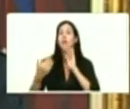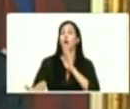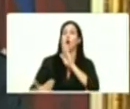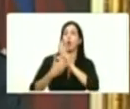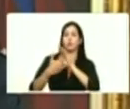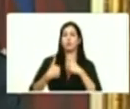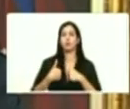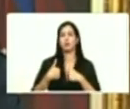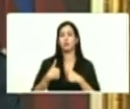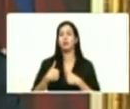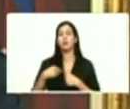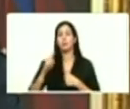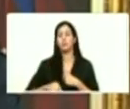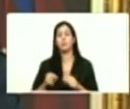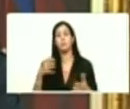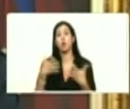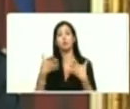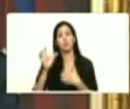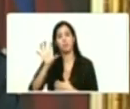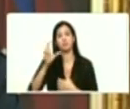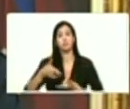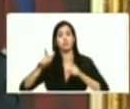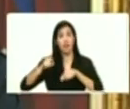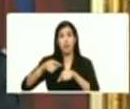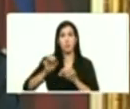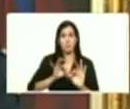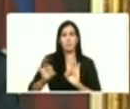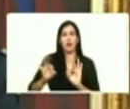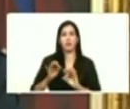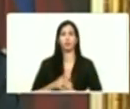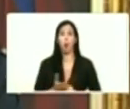violencia en el país así era